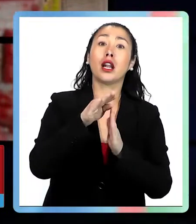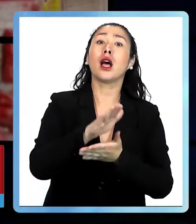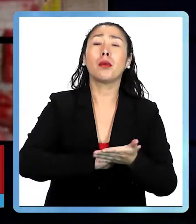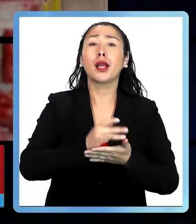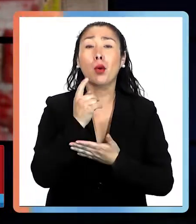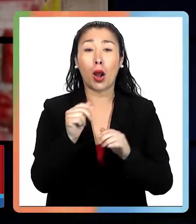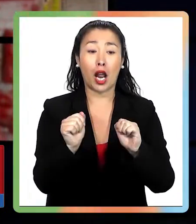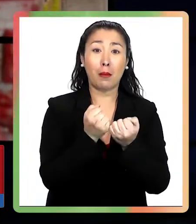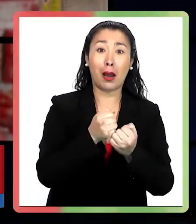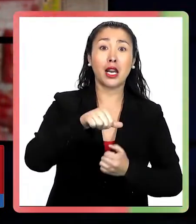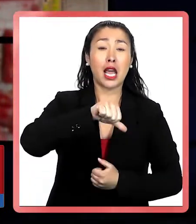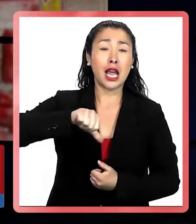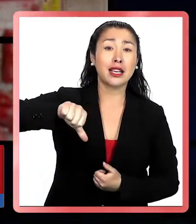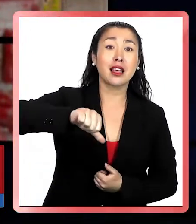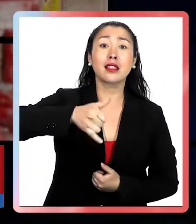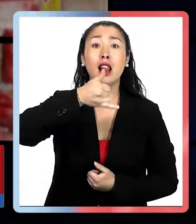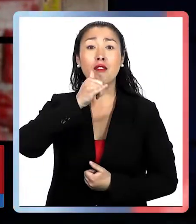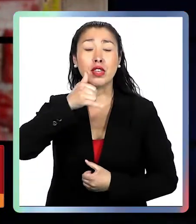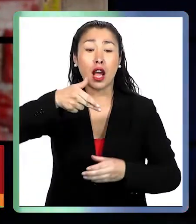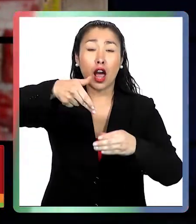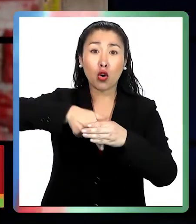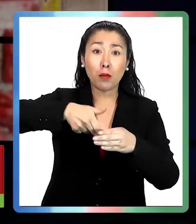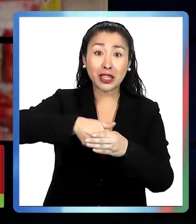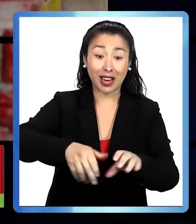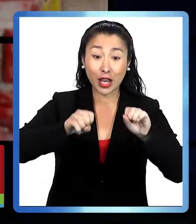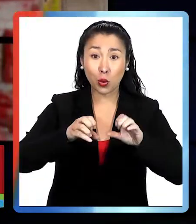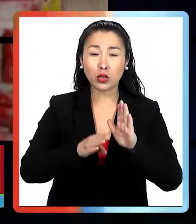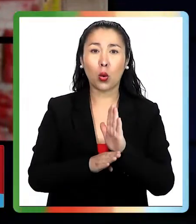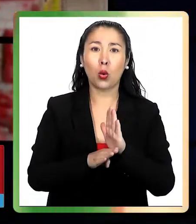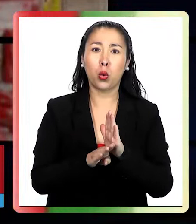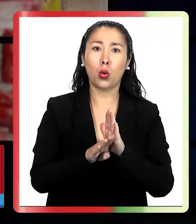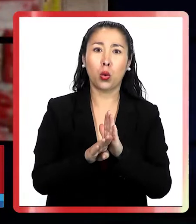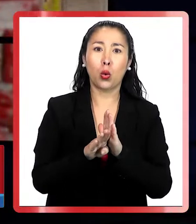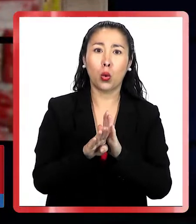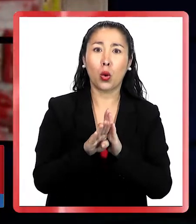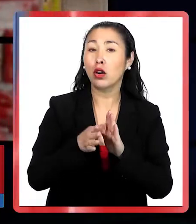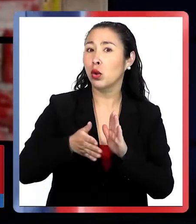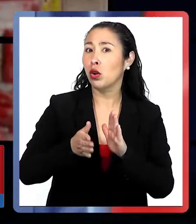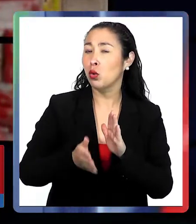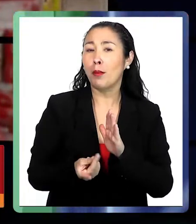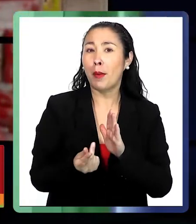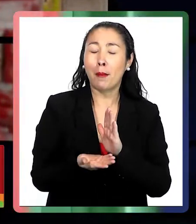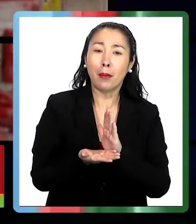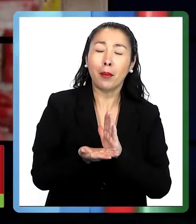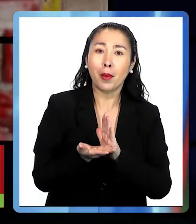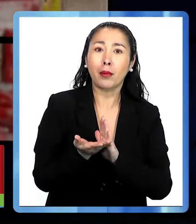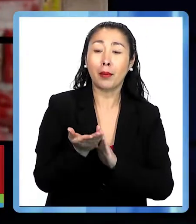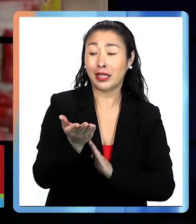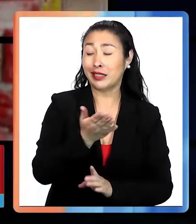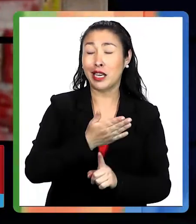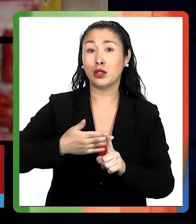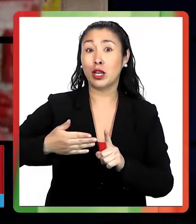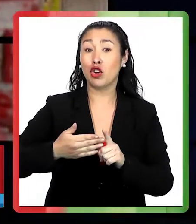ejemplo, el pan, el aceite, las bebidas, los combustibles y la educación siguen sin freno. En este escenario,